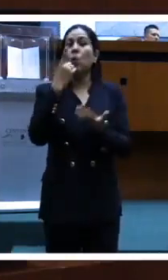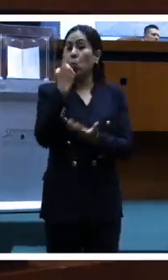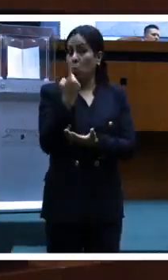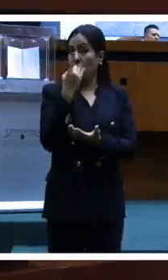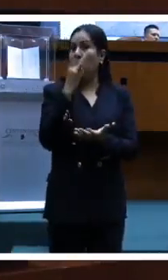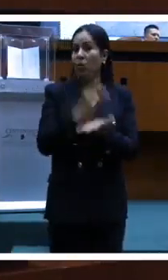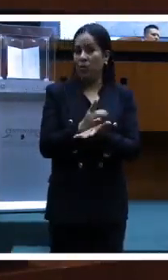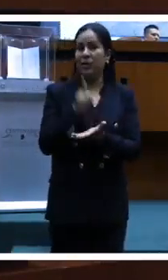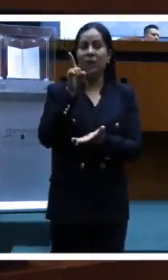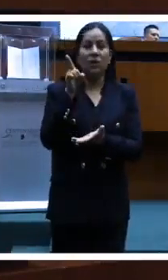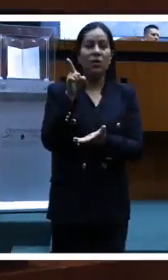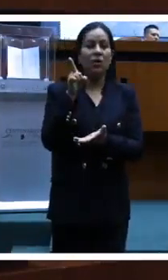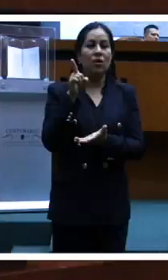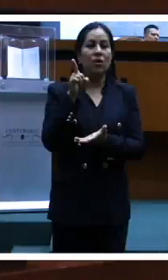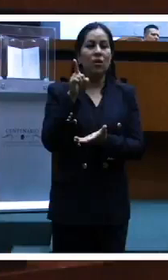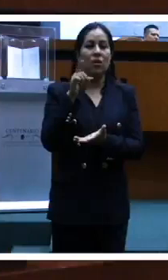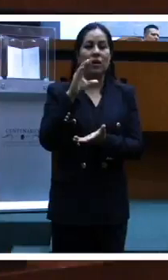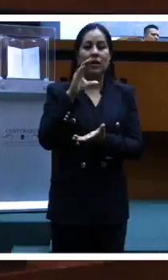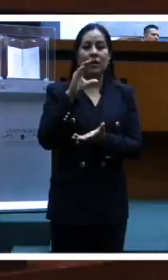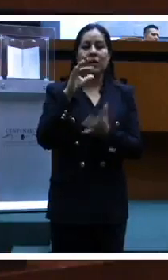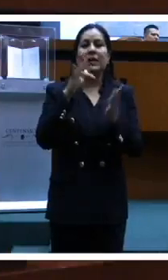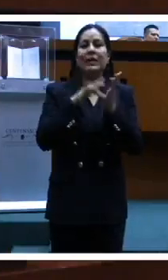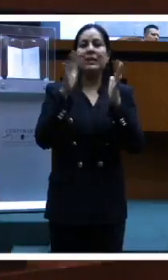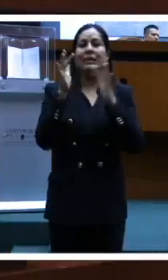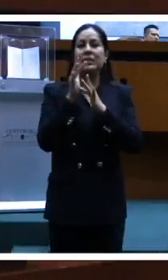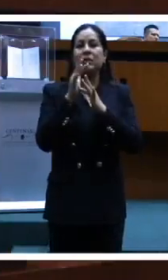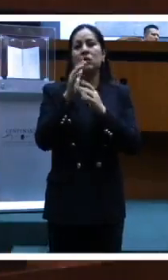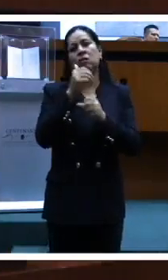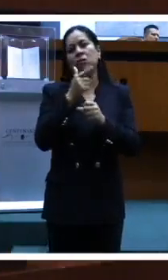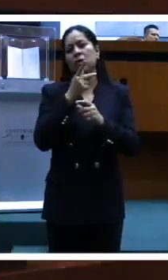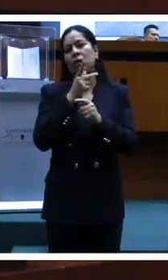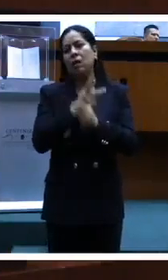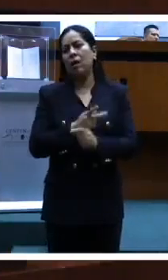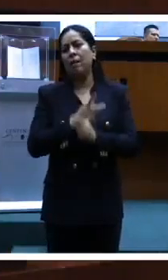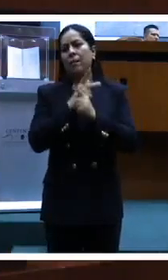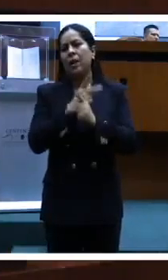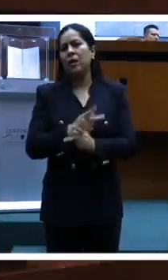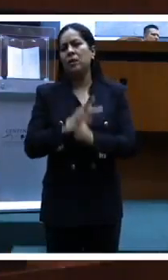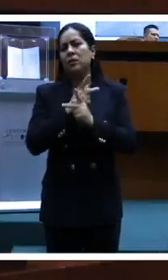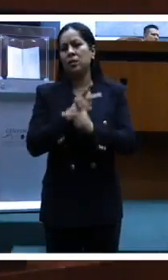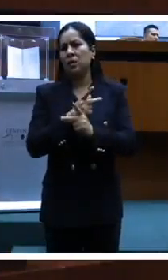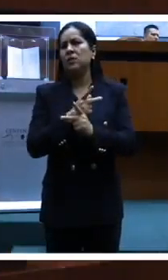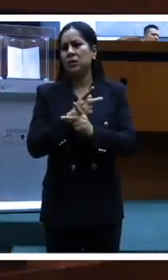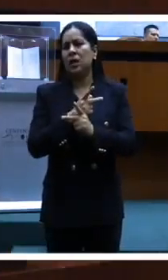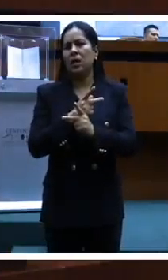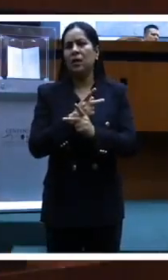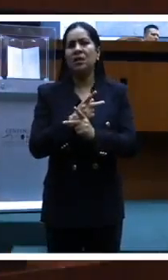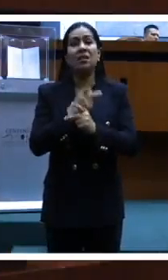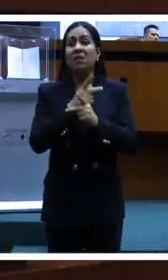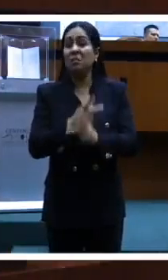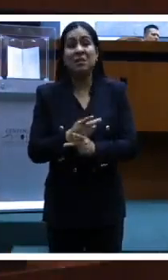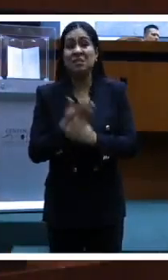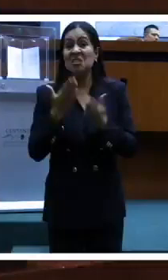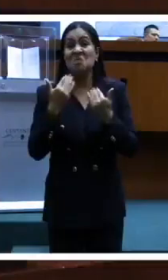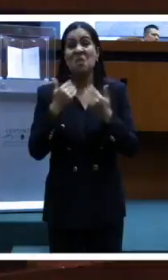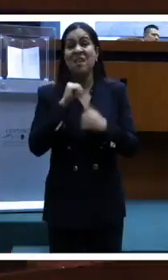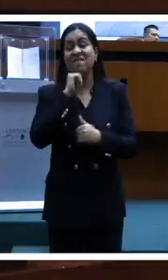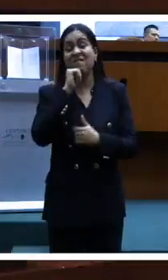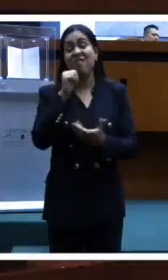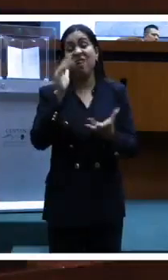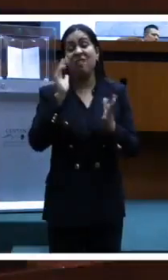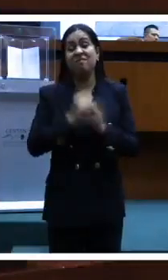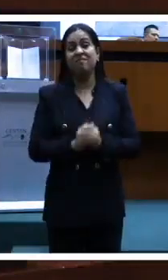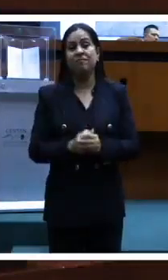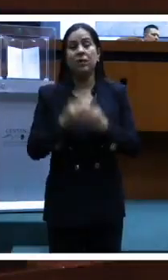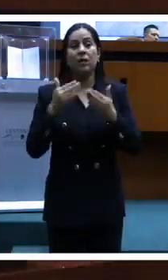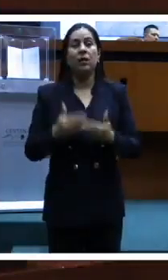uno y es pagado y se llama Cristo de la Misericordia, que de misericordioso no tiene absolutamente nada. Ahora